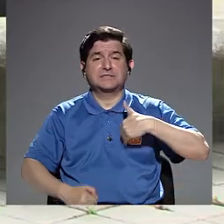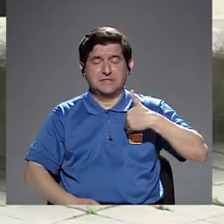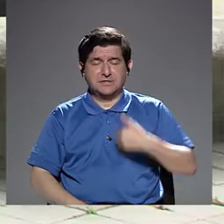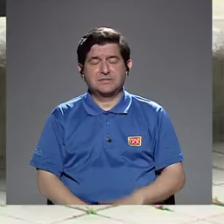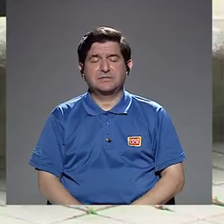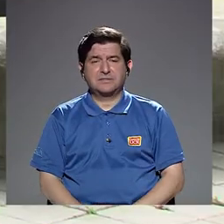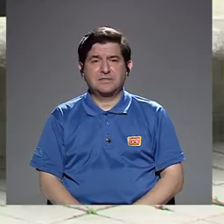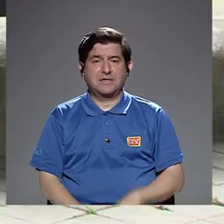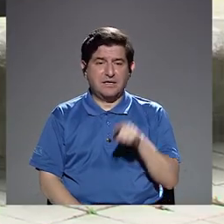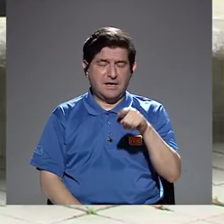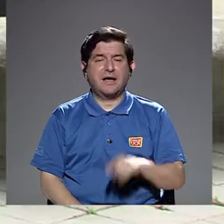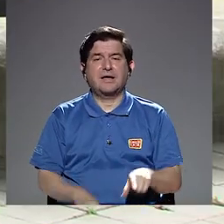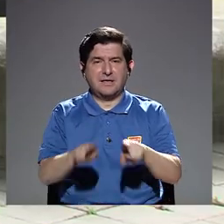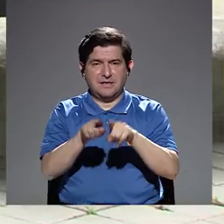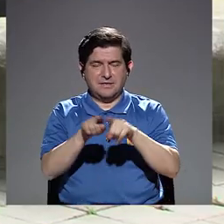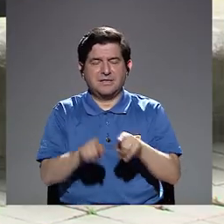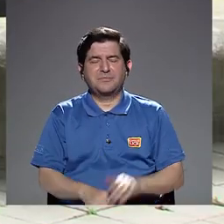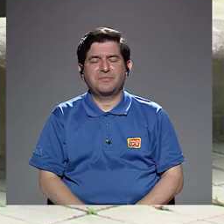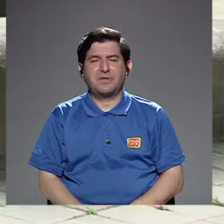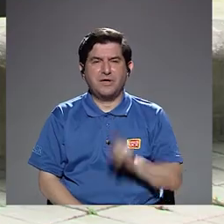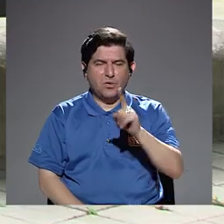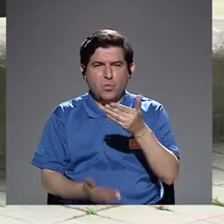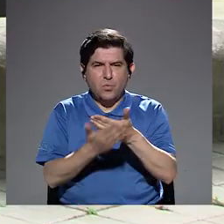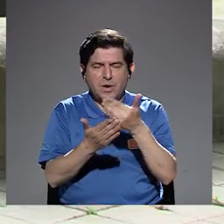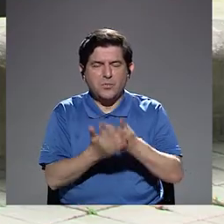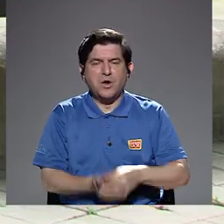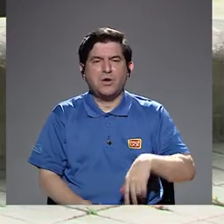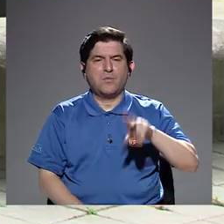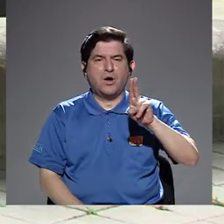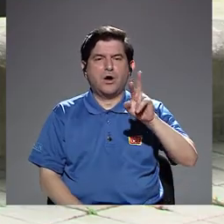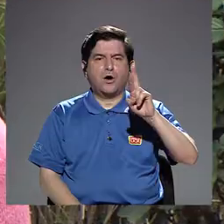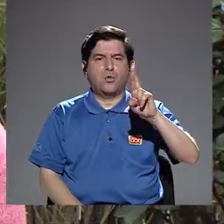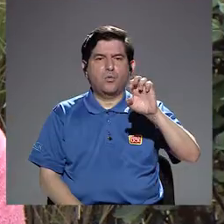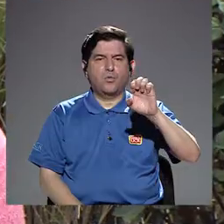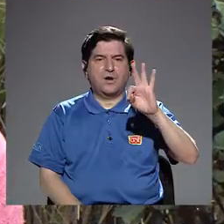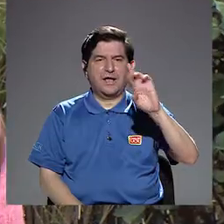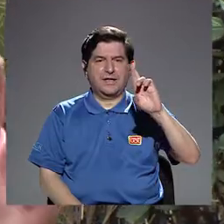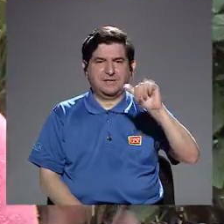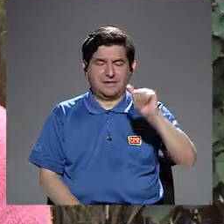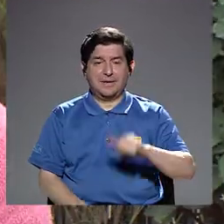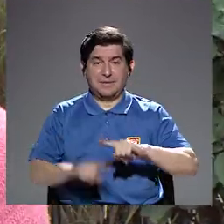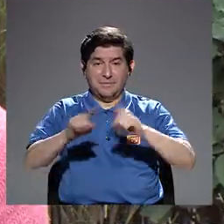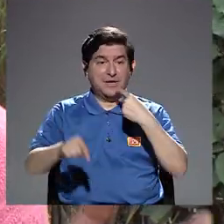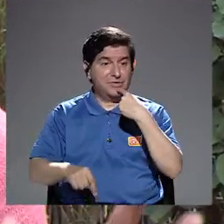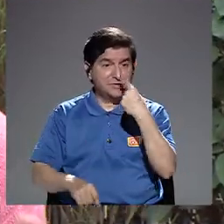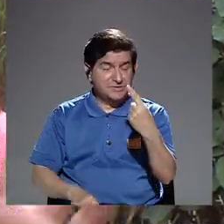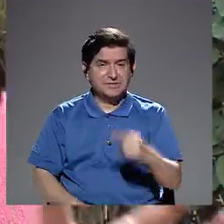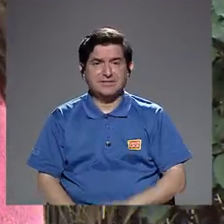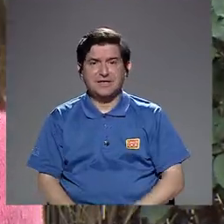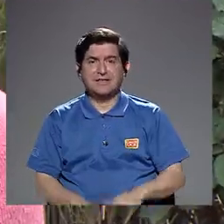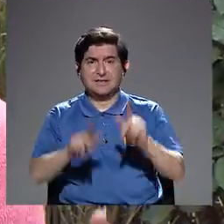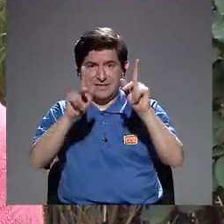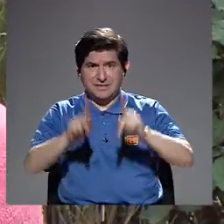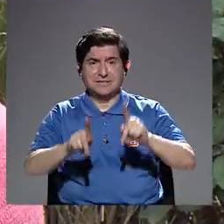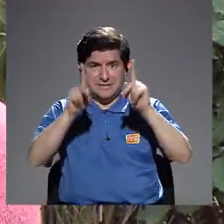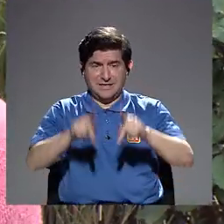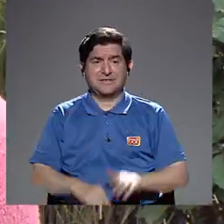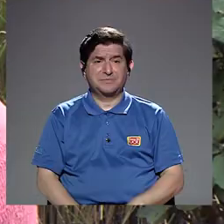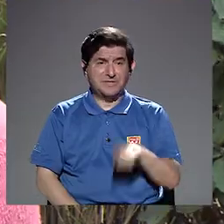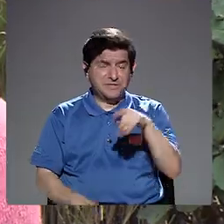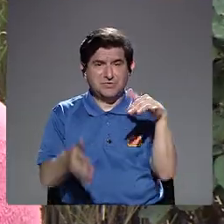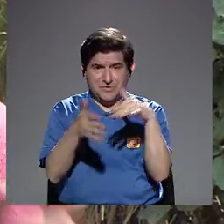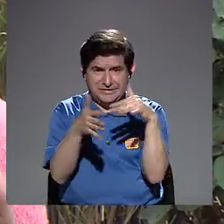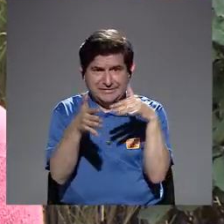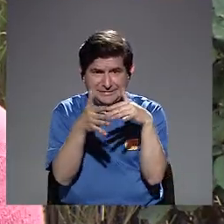el hisopado de la uretra, lo que pasa es que estos tipos de exámenes, si uno se los dice a las personas que están en